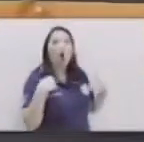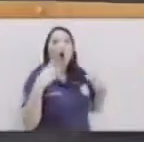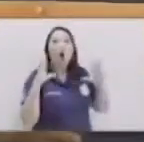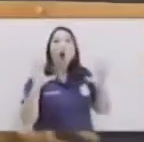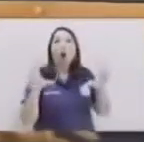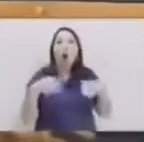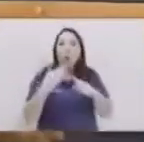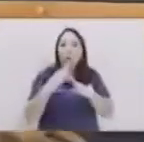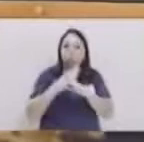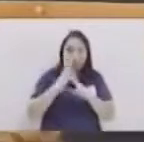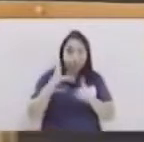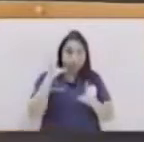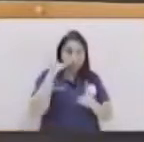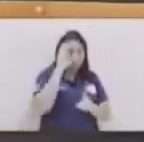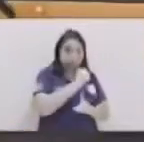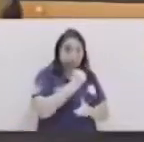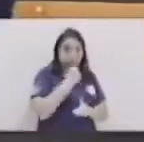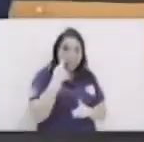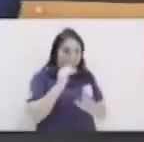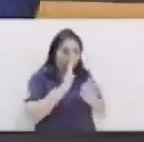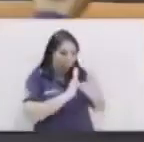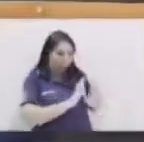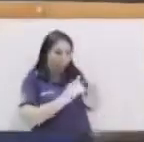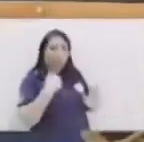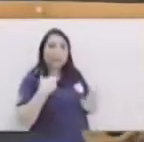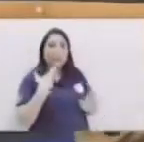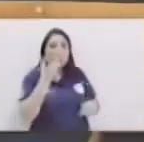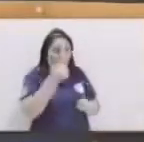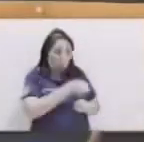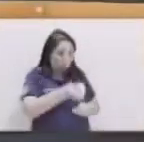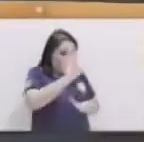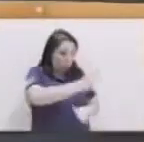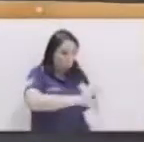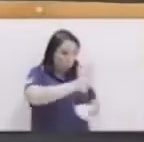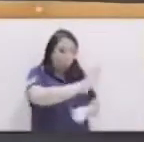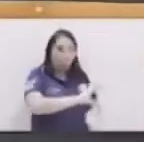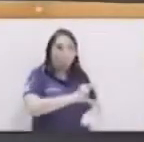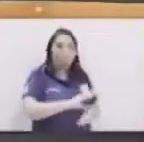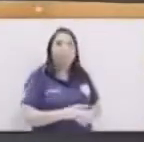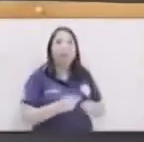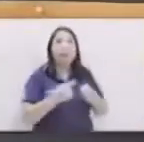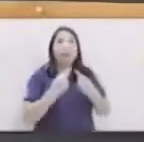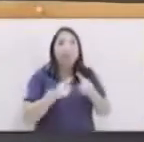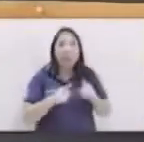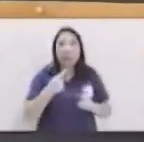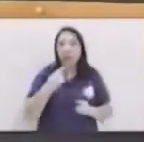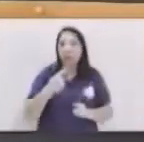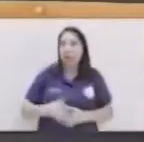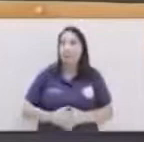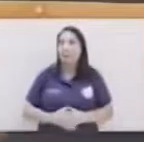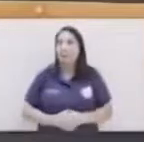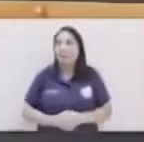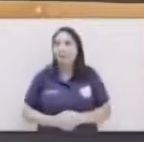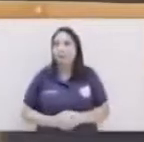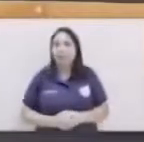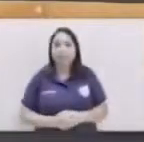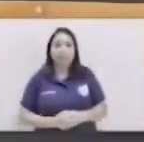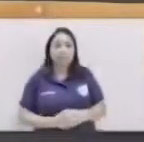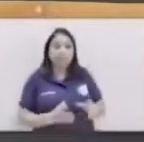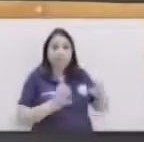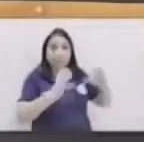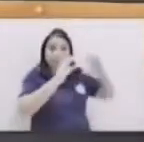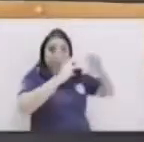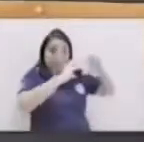prevenir si alguien se da cuenta a tiempo que ese fuego se propague. Sí. Mientras que si estamos